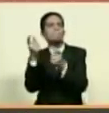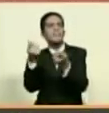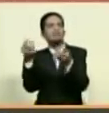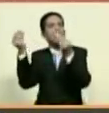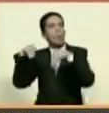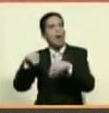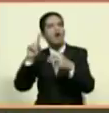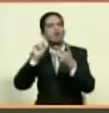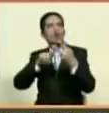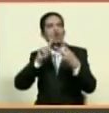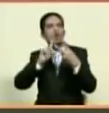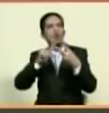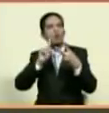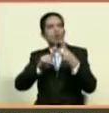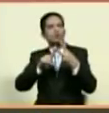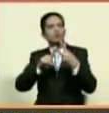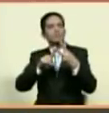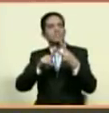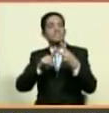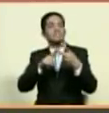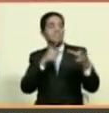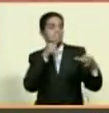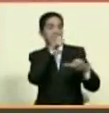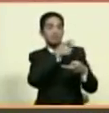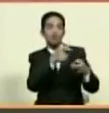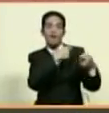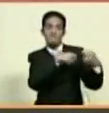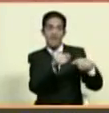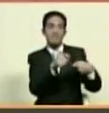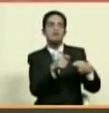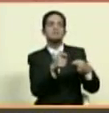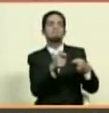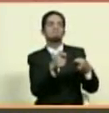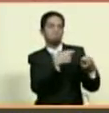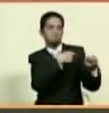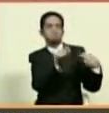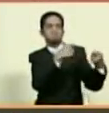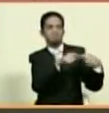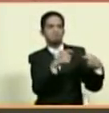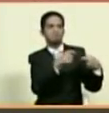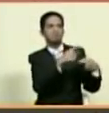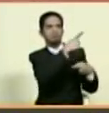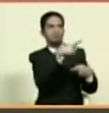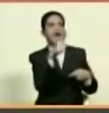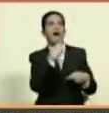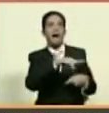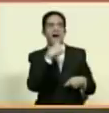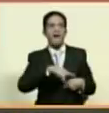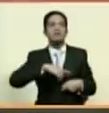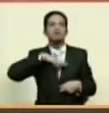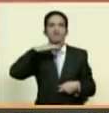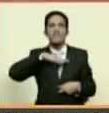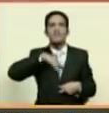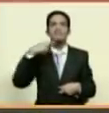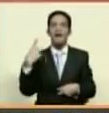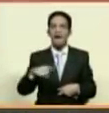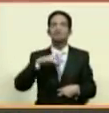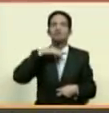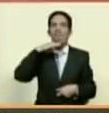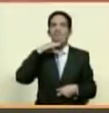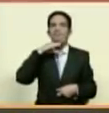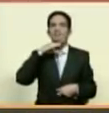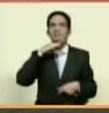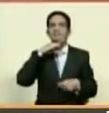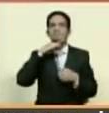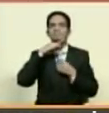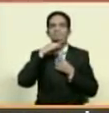segundo lugar, la reposición de inventario y garantizar que exista la oferta suficiente para que nuestro pueblo